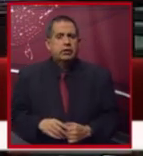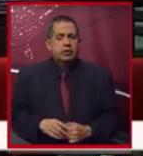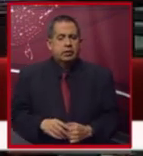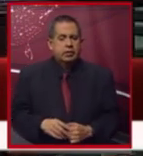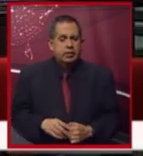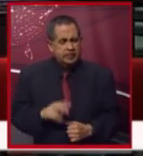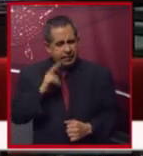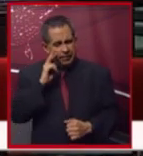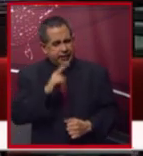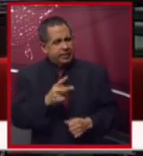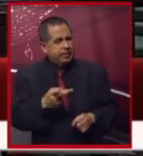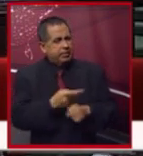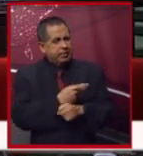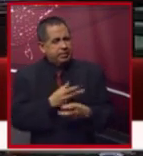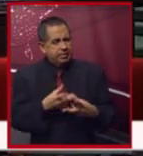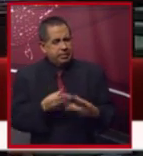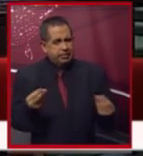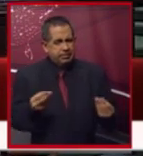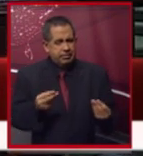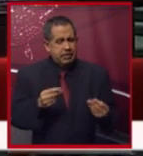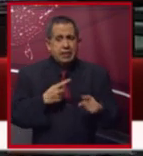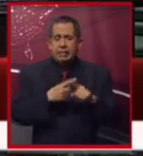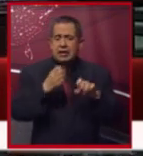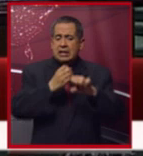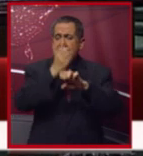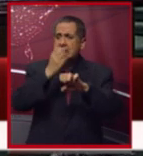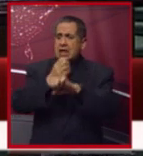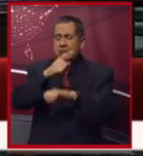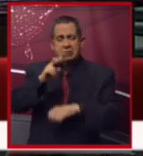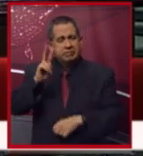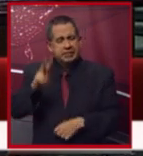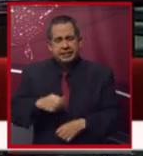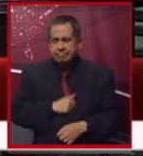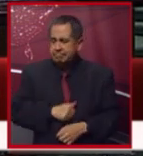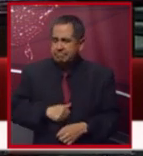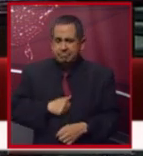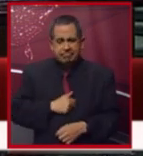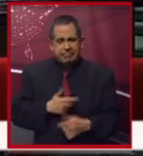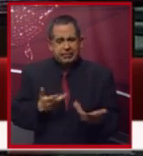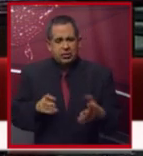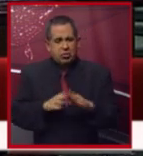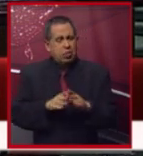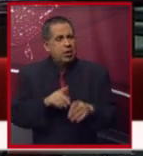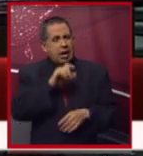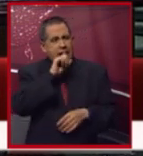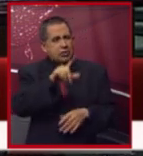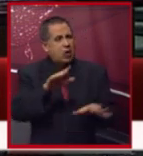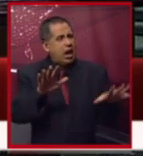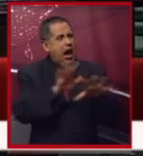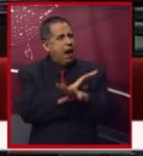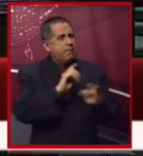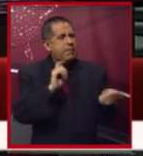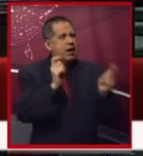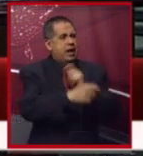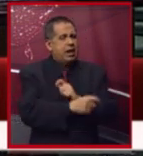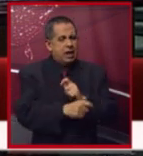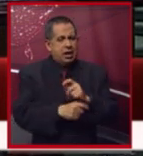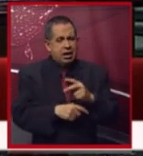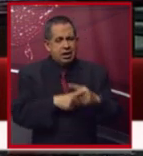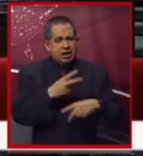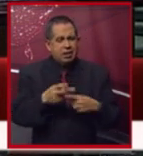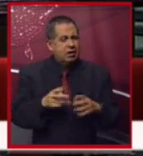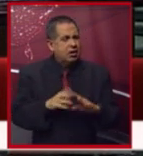los resultados desafortunados en otros estados, lamentamos en Jalisco no solo se cambie la figura del instituto, sino se baje